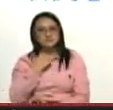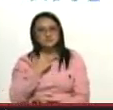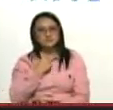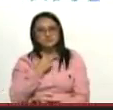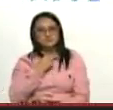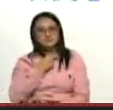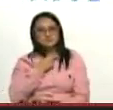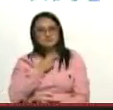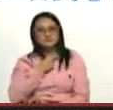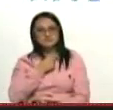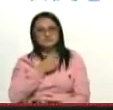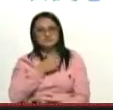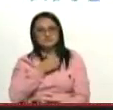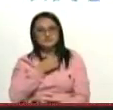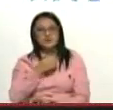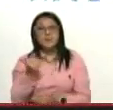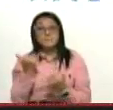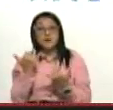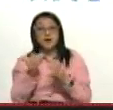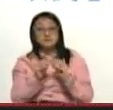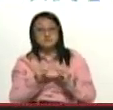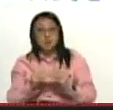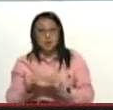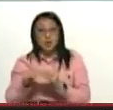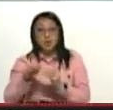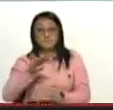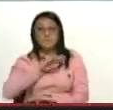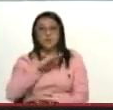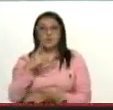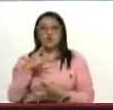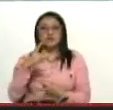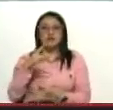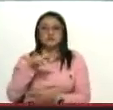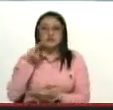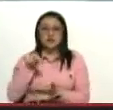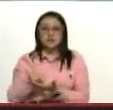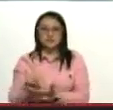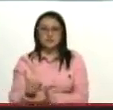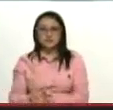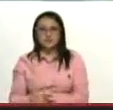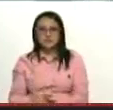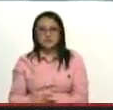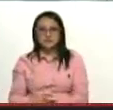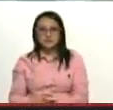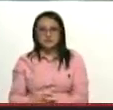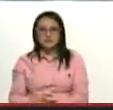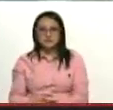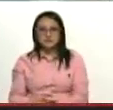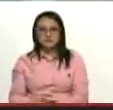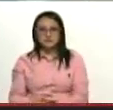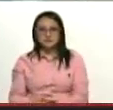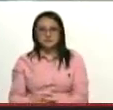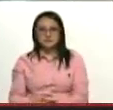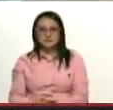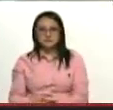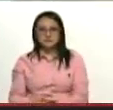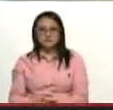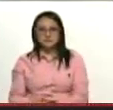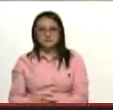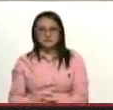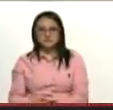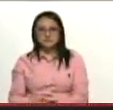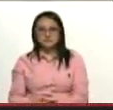para reforzar sus propios intereses nacionales y esta